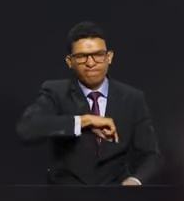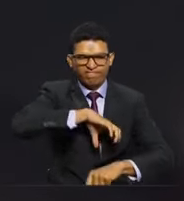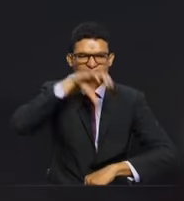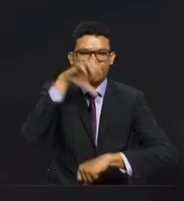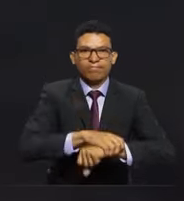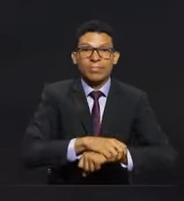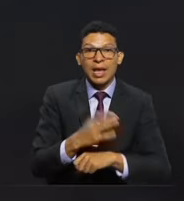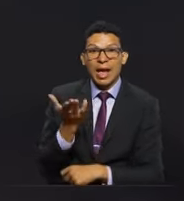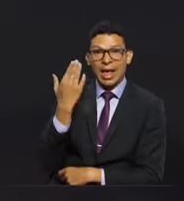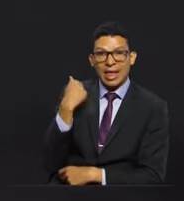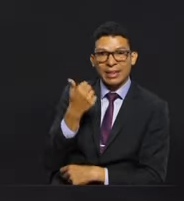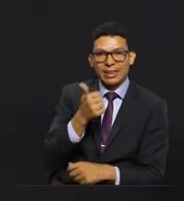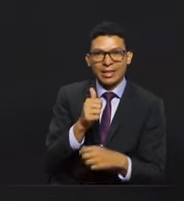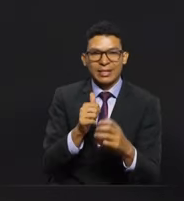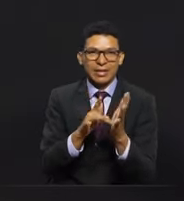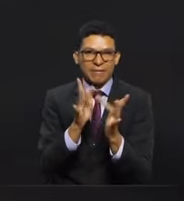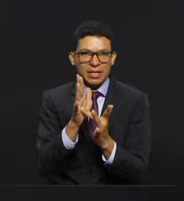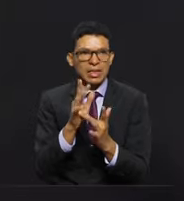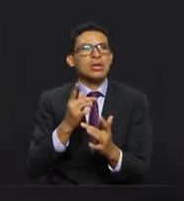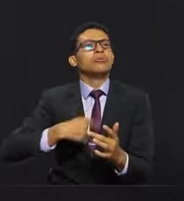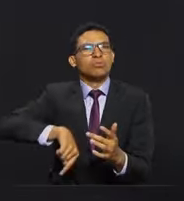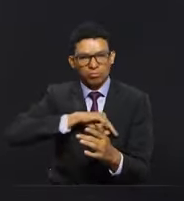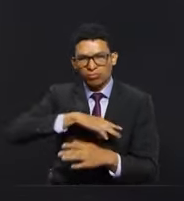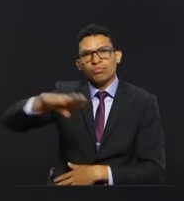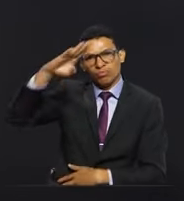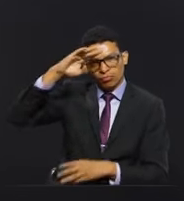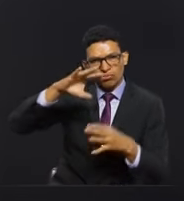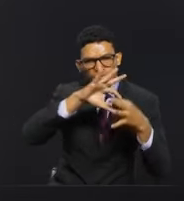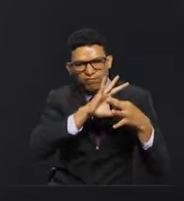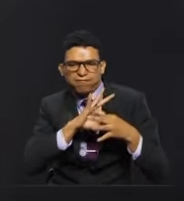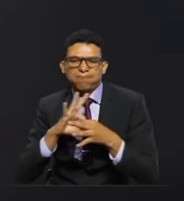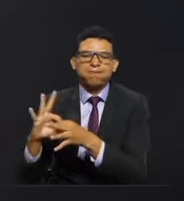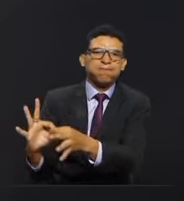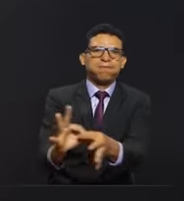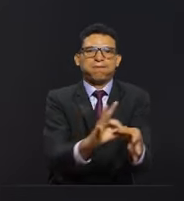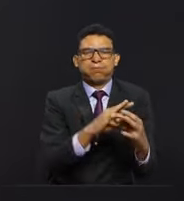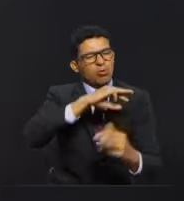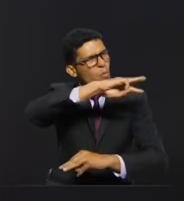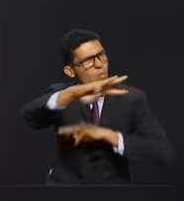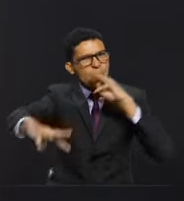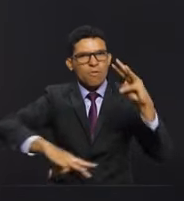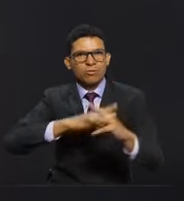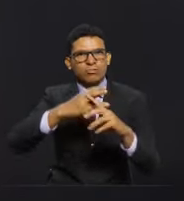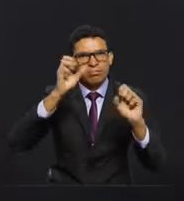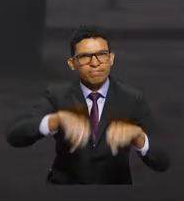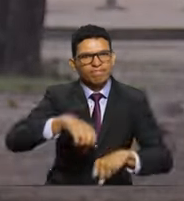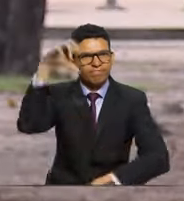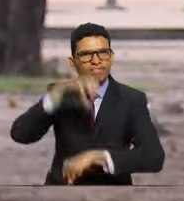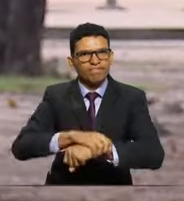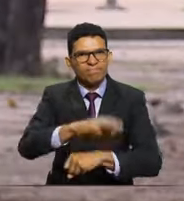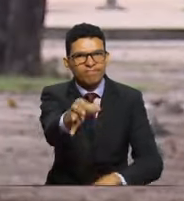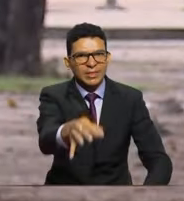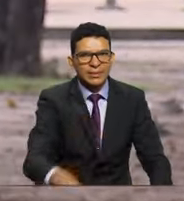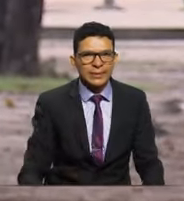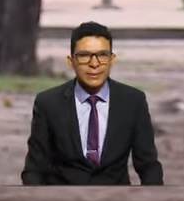el 10 de abril. No hay ningún escondite porque las policías del mundo vuelcan sus capacidades para traerlos ante la